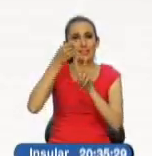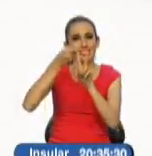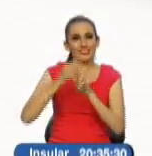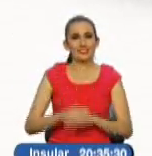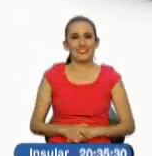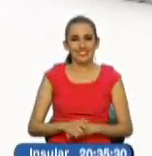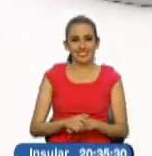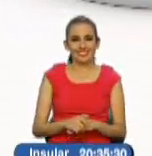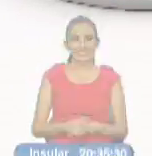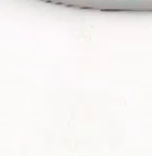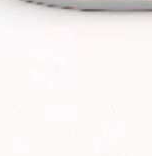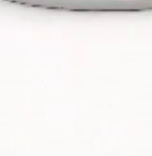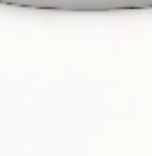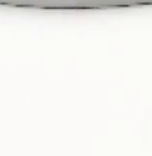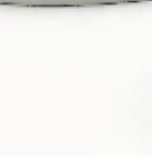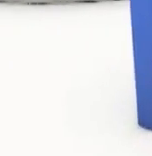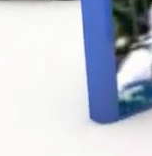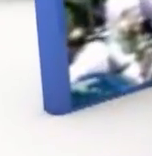TV.